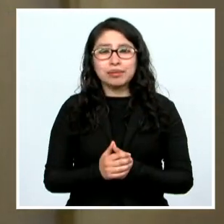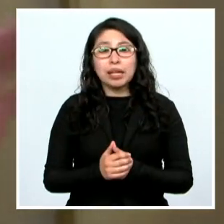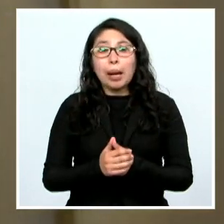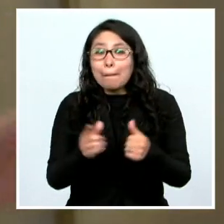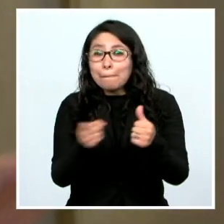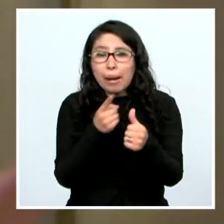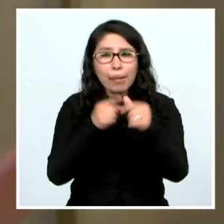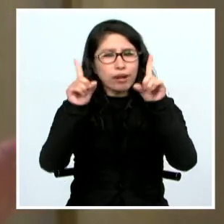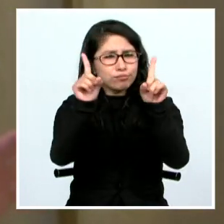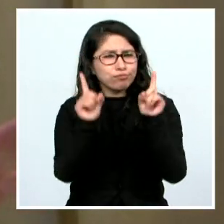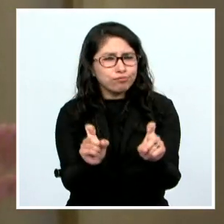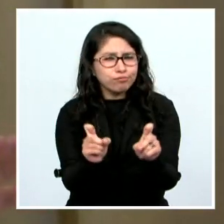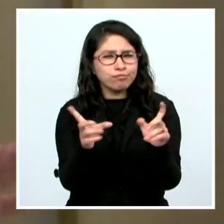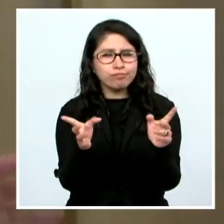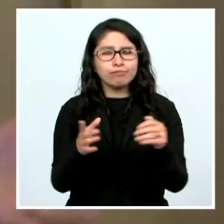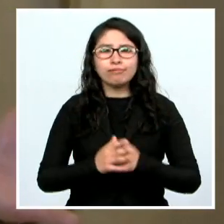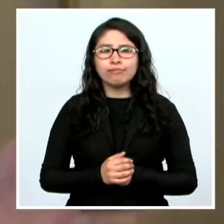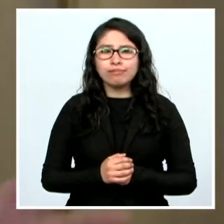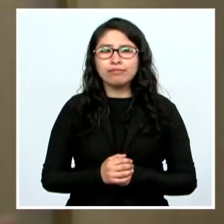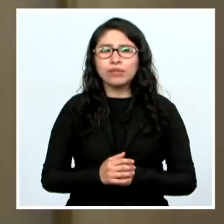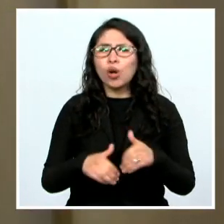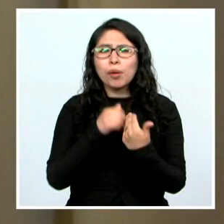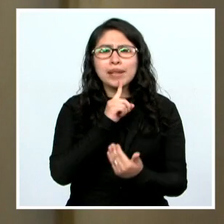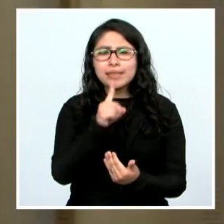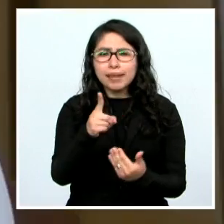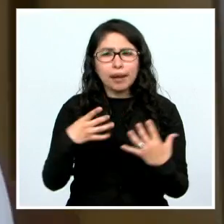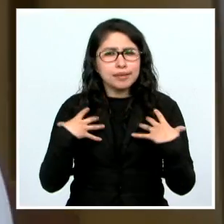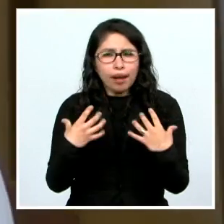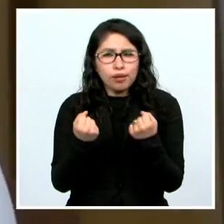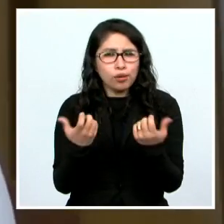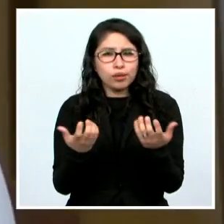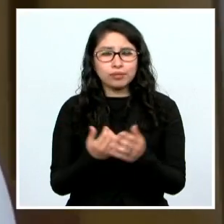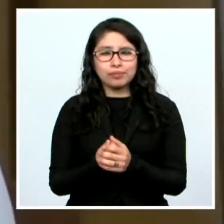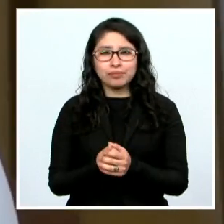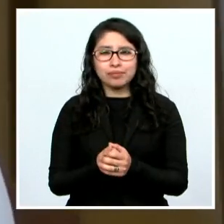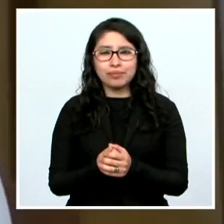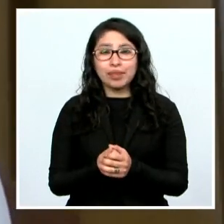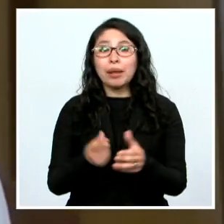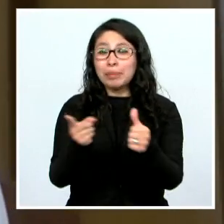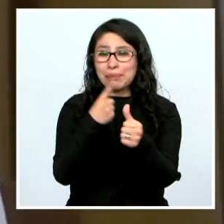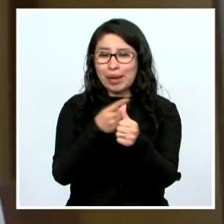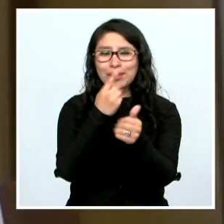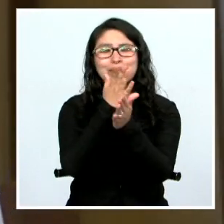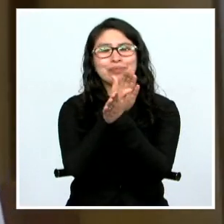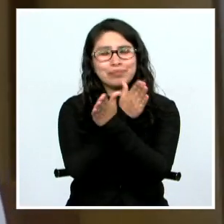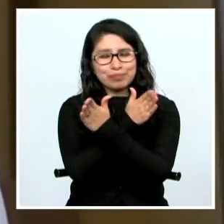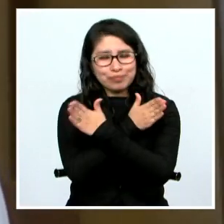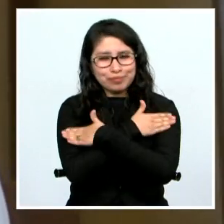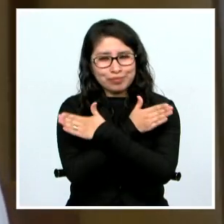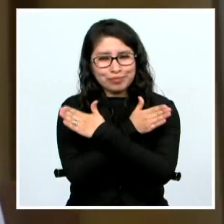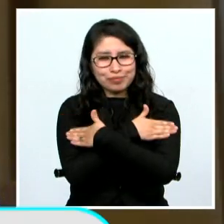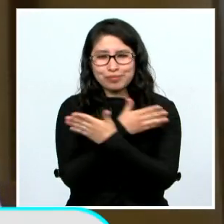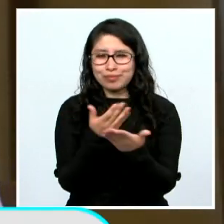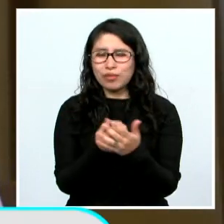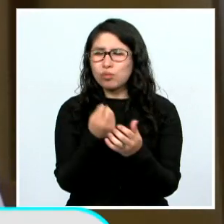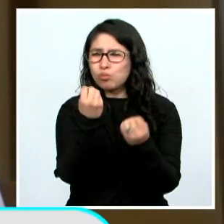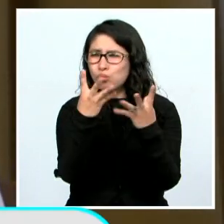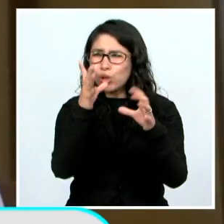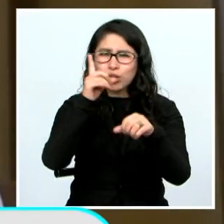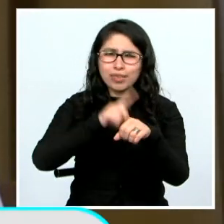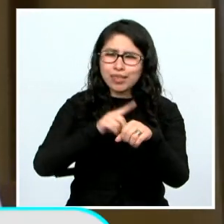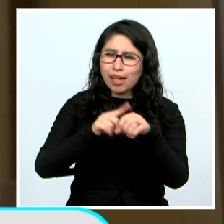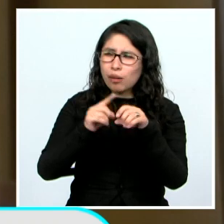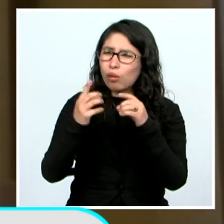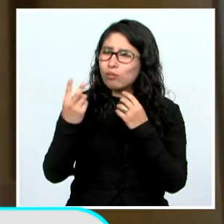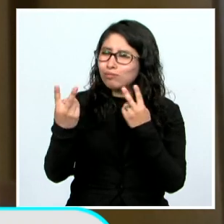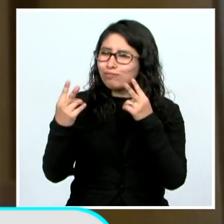primera pregunta que se la voy a hacer de entrada. ¿Cómo está su saludo? Primero, permítame saludarlo, Juan Carlos, después de mucho tiempo también que